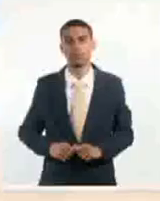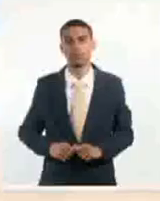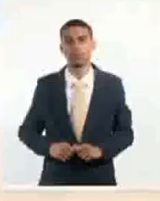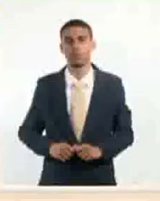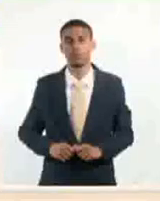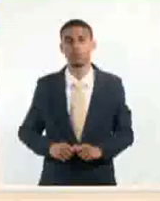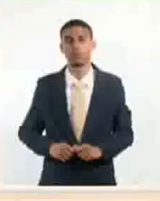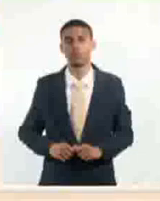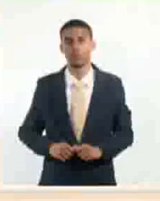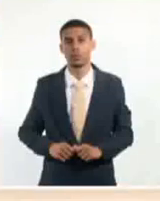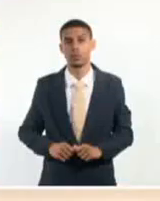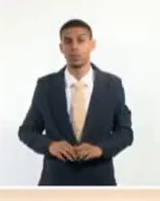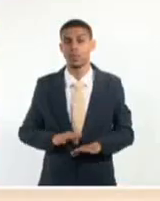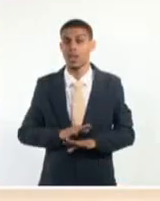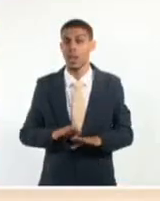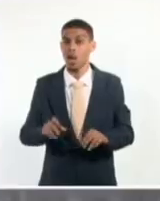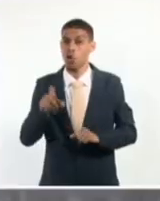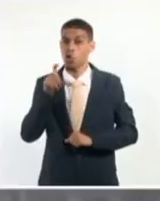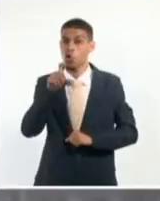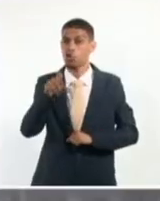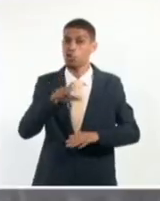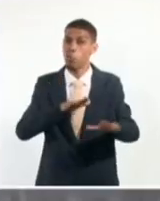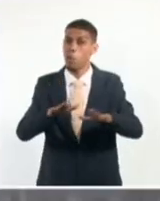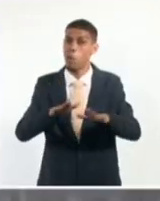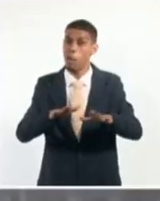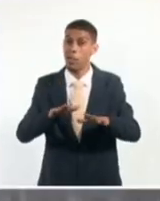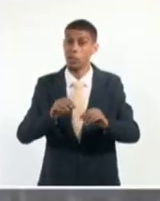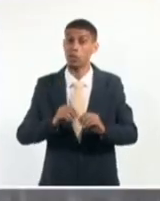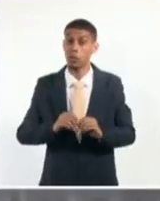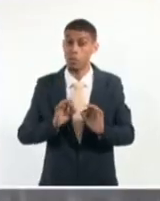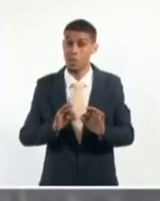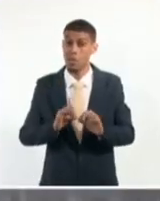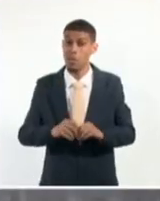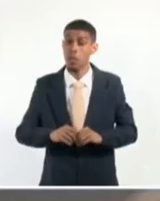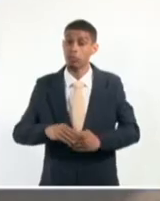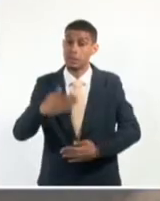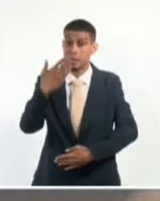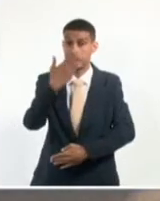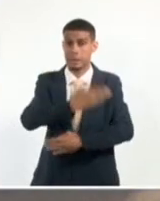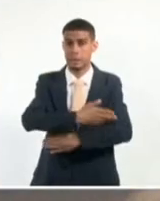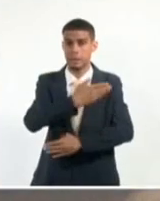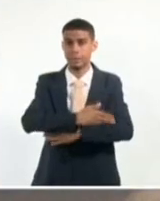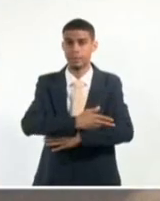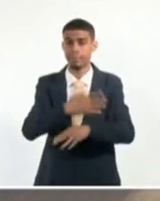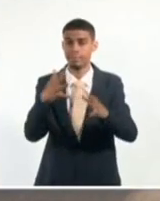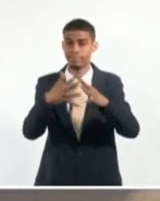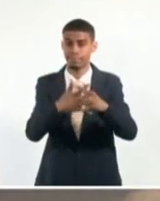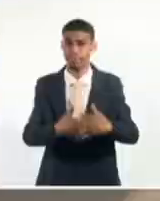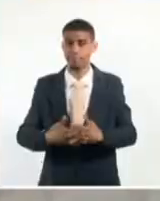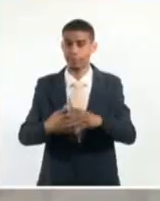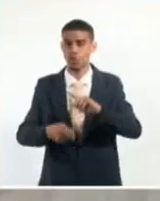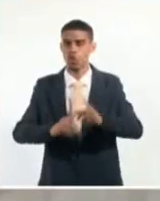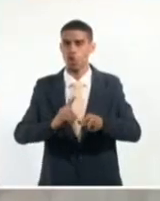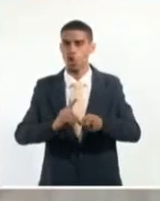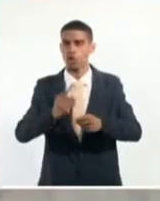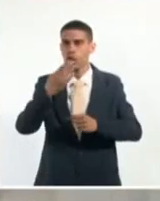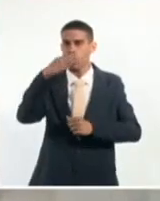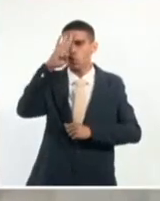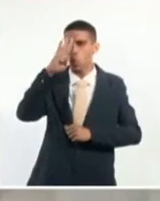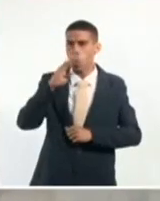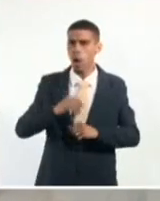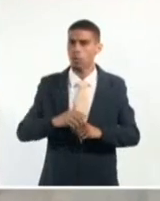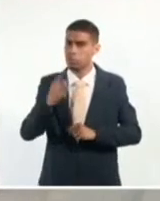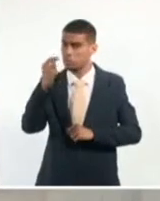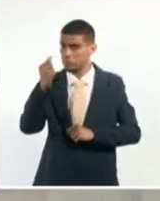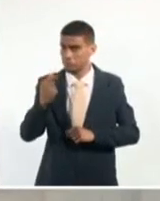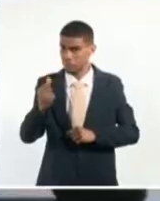El último quinquenio fue testigo del recrudecimiento sin precedentes del bloqueo económico, comercial y financiero de Estados Unidos contra